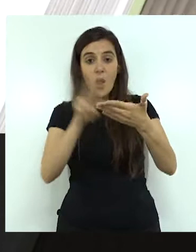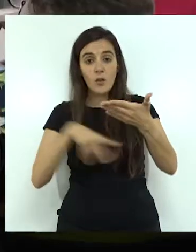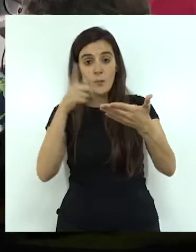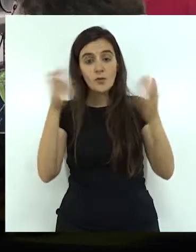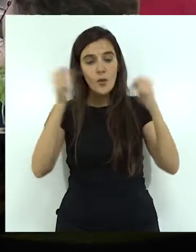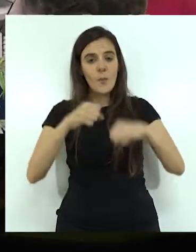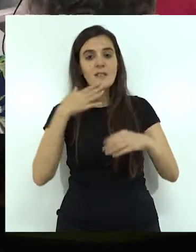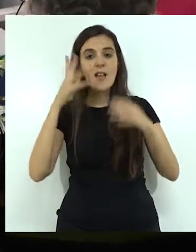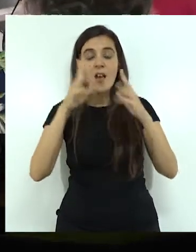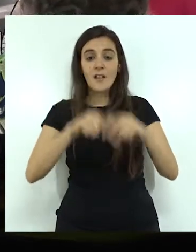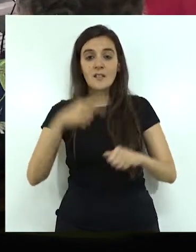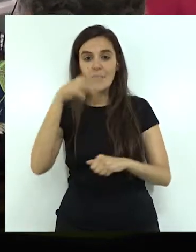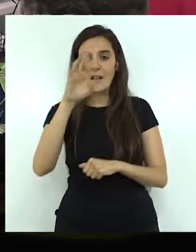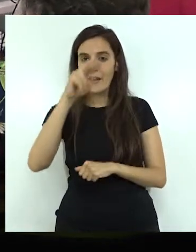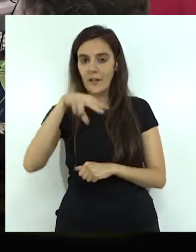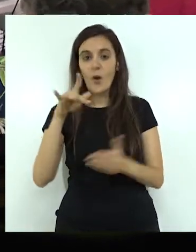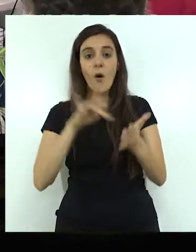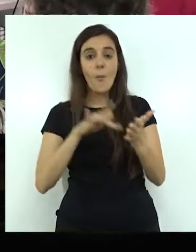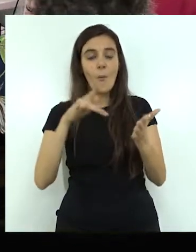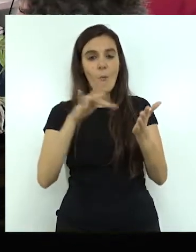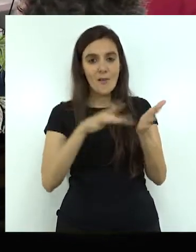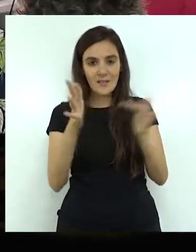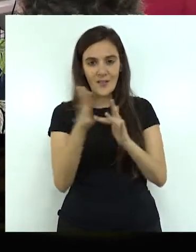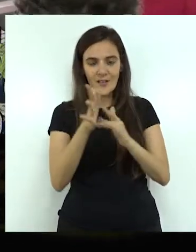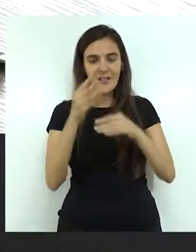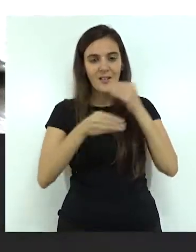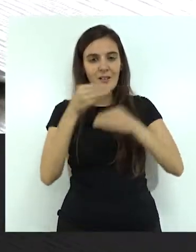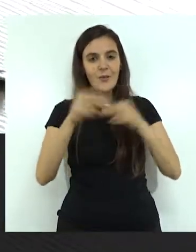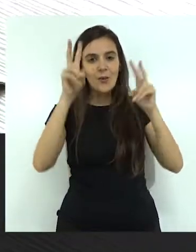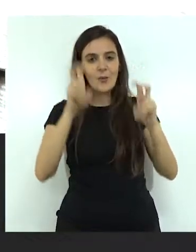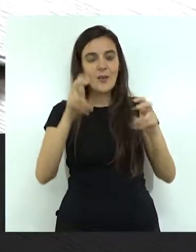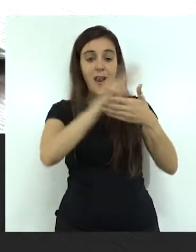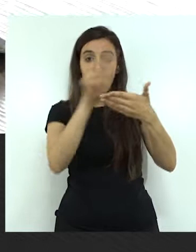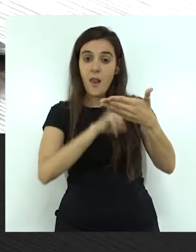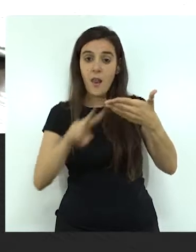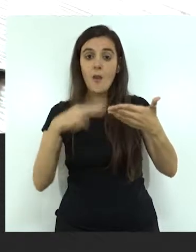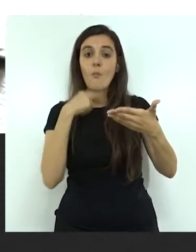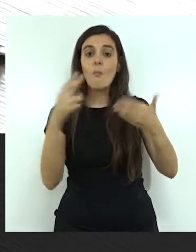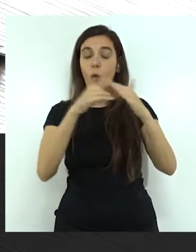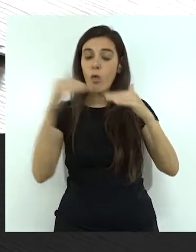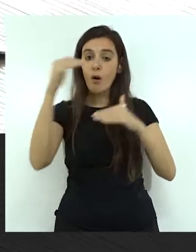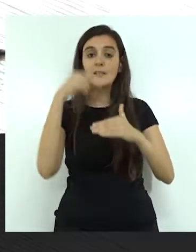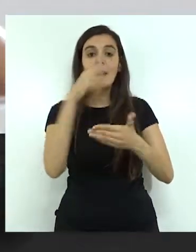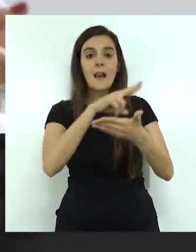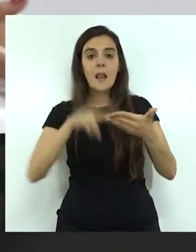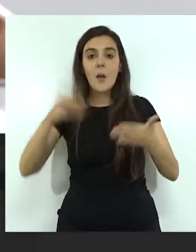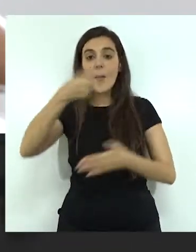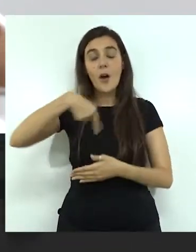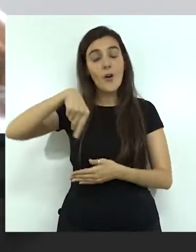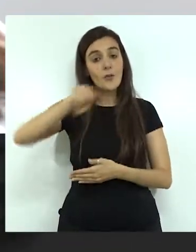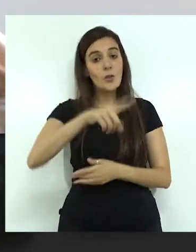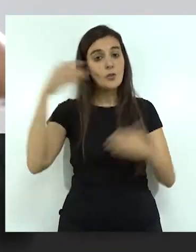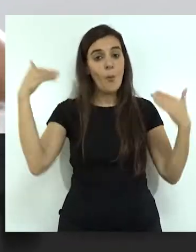geron desde abril viene desarrollándose bajo el epígrafe leer en voz alta leer para nosotros a cargo de voluntarios